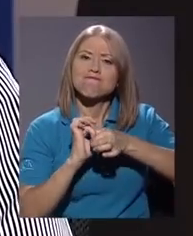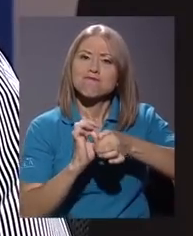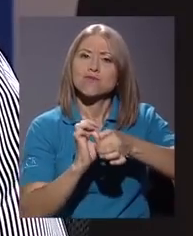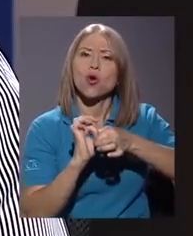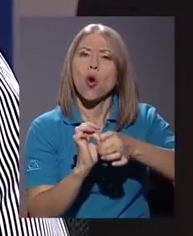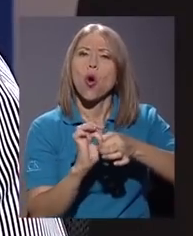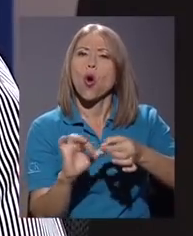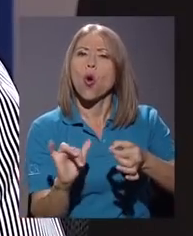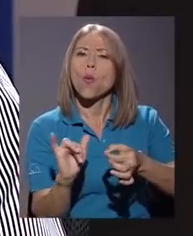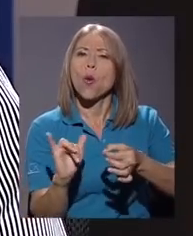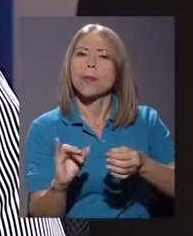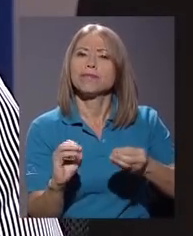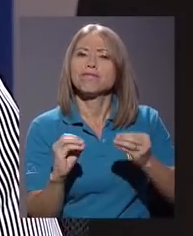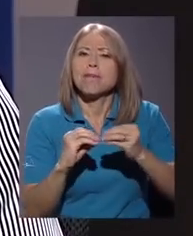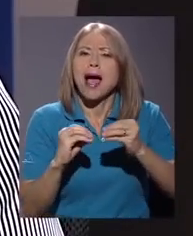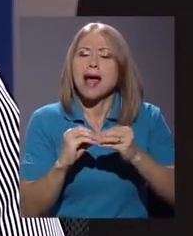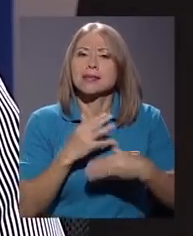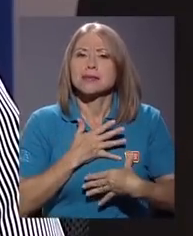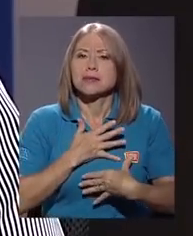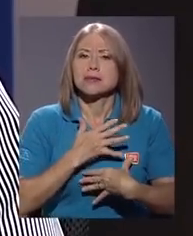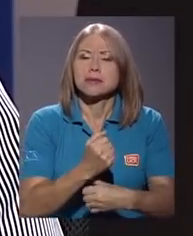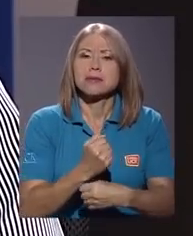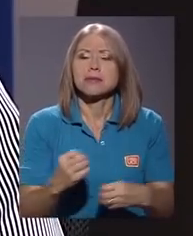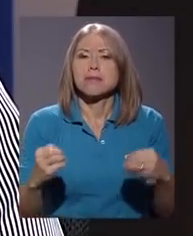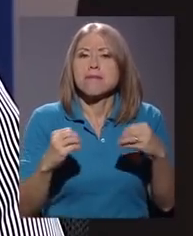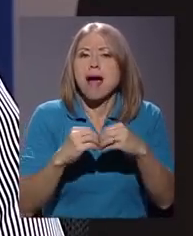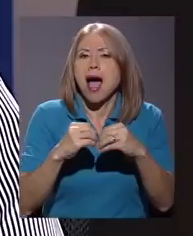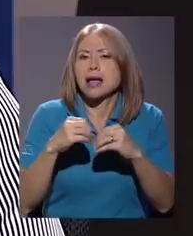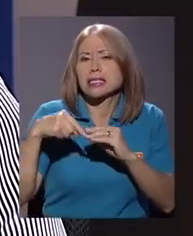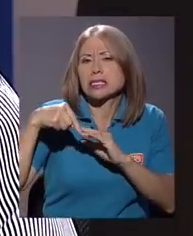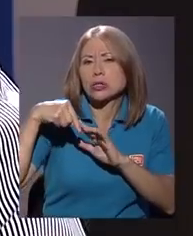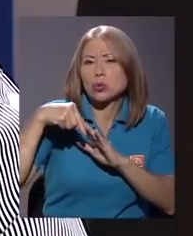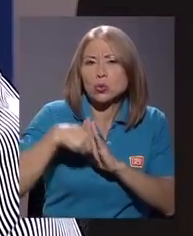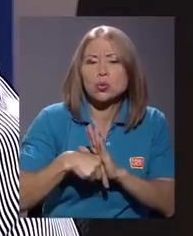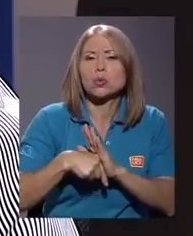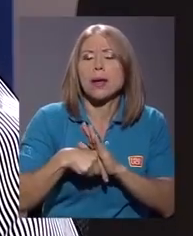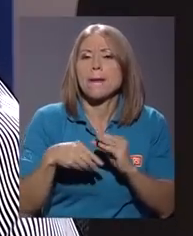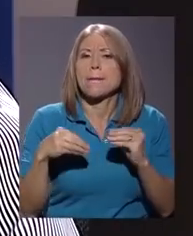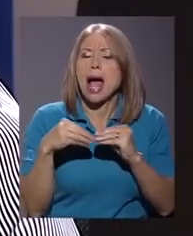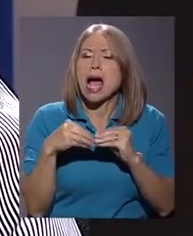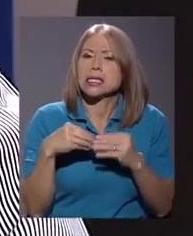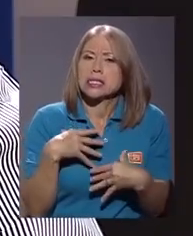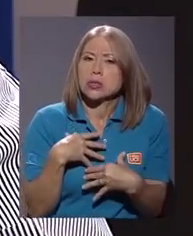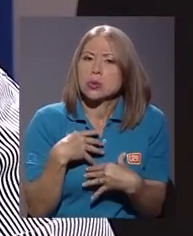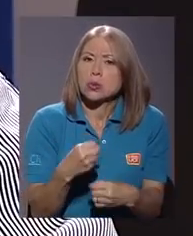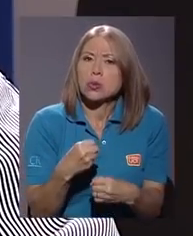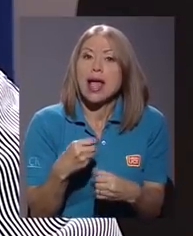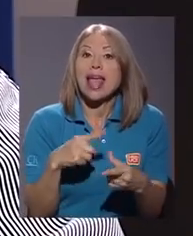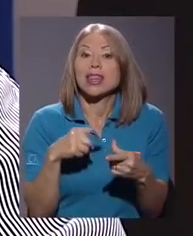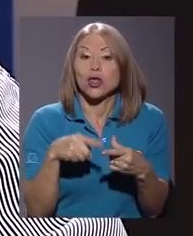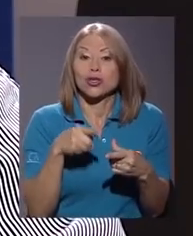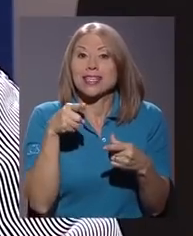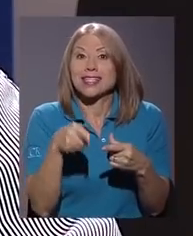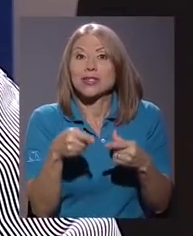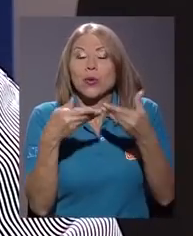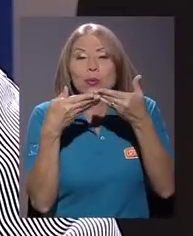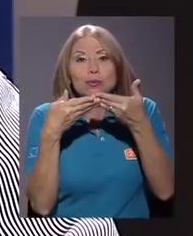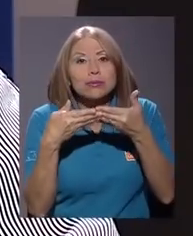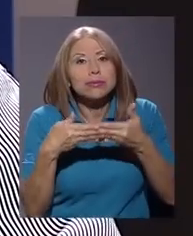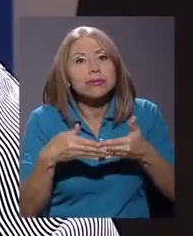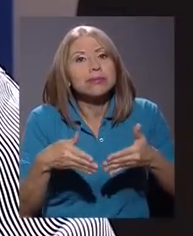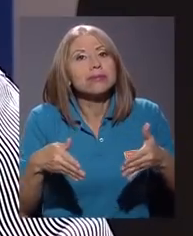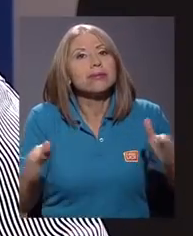con tal vez más confianza de más profundidad Y entonces se se abre verdad Esa